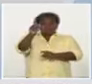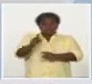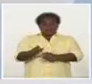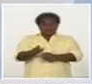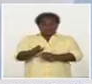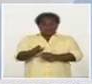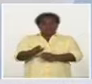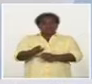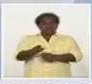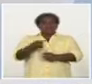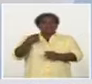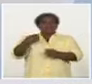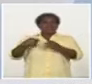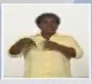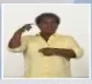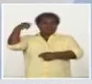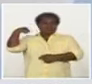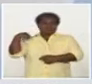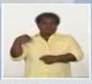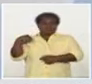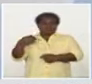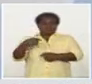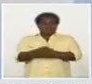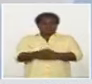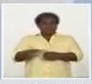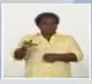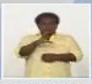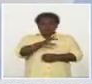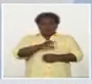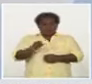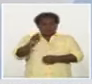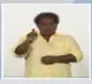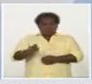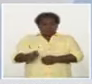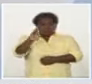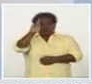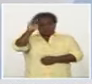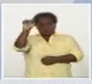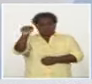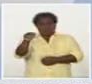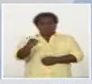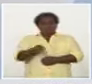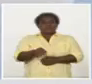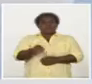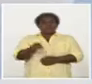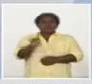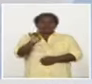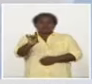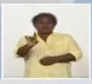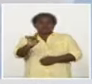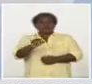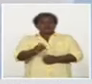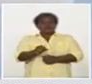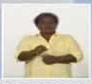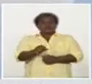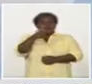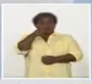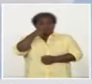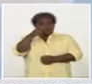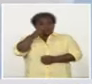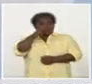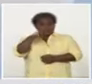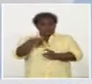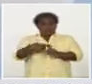una cifra elevada. En todos los casos, tanto los ingresados como los sospechosos, como los en vigilancia y los